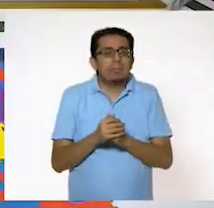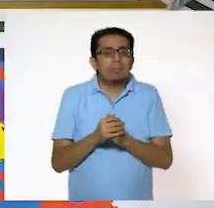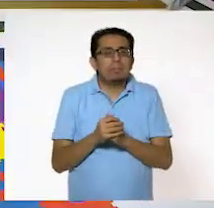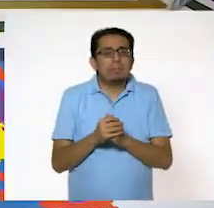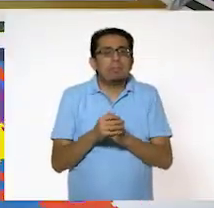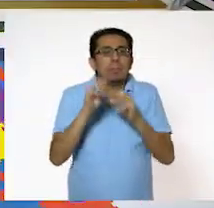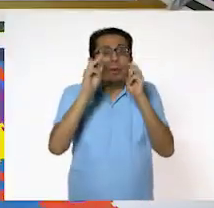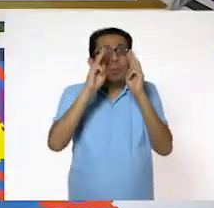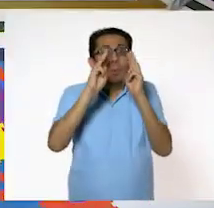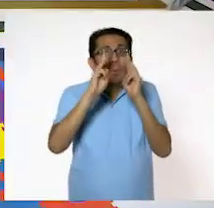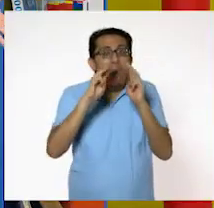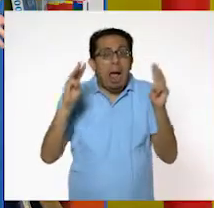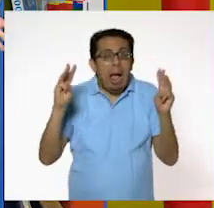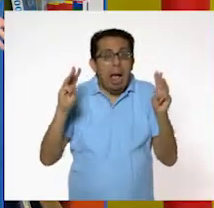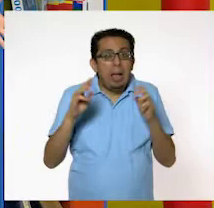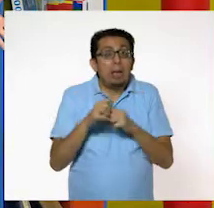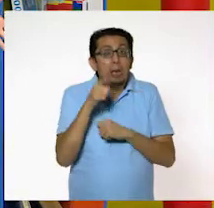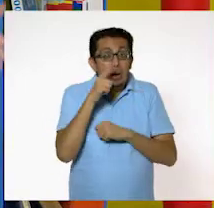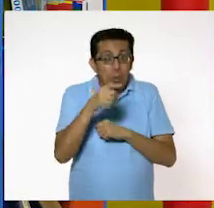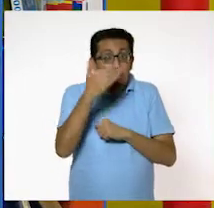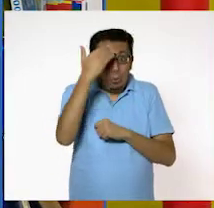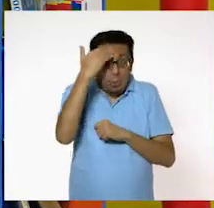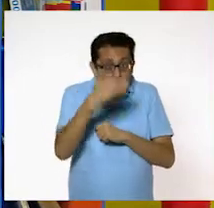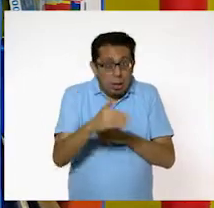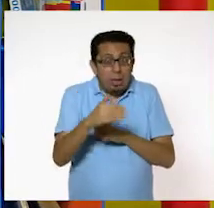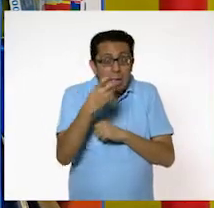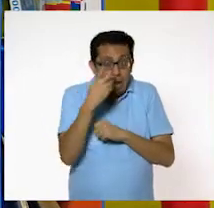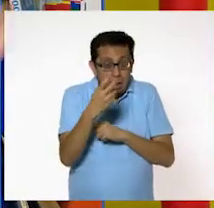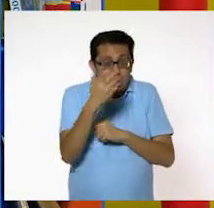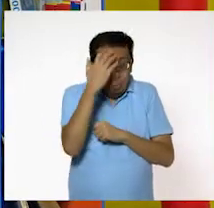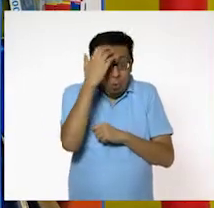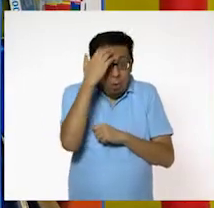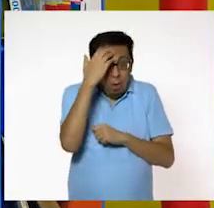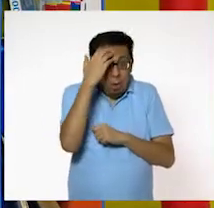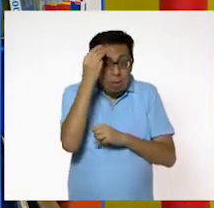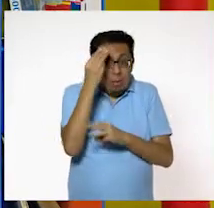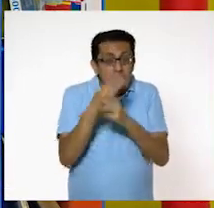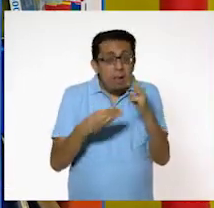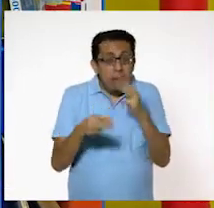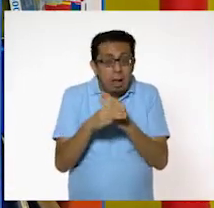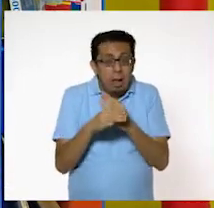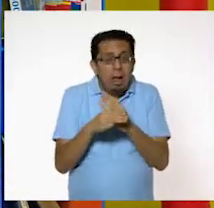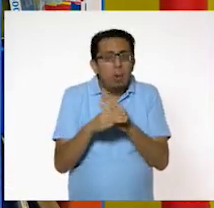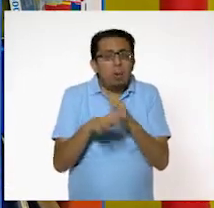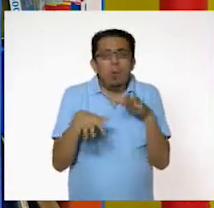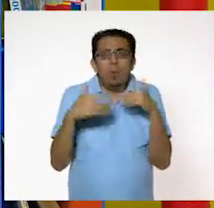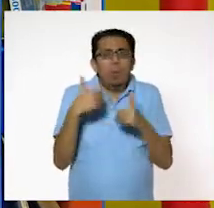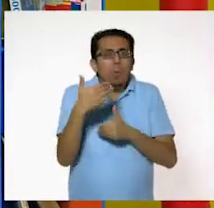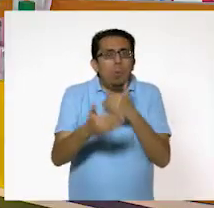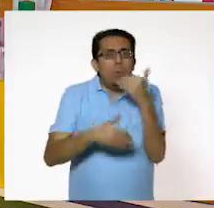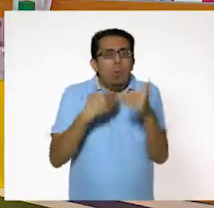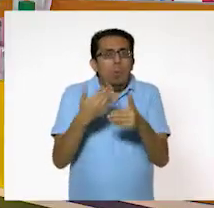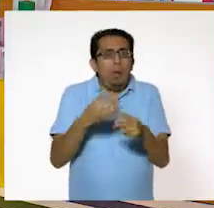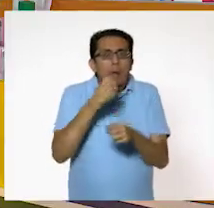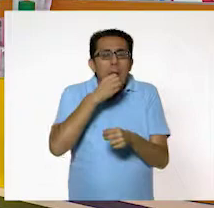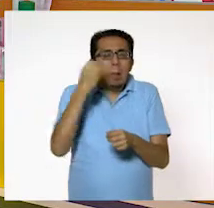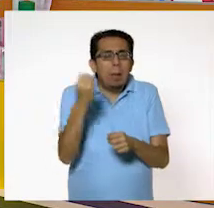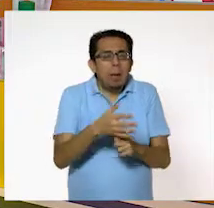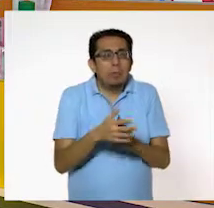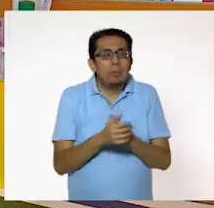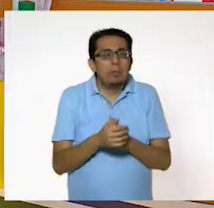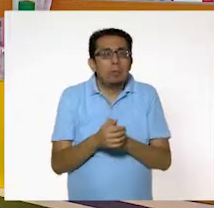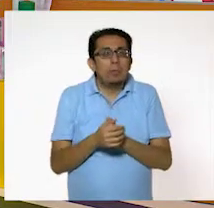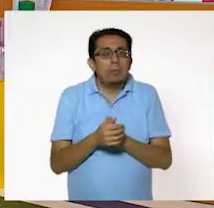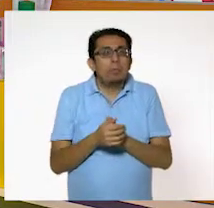¿Qué tal? ¿Tú sabías todo eso de la plastilina? ¡No! Es un súper proceso, ¡qué increíble! ¡Sí! Y